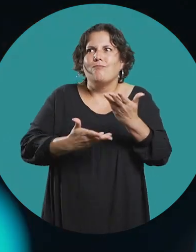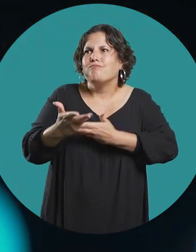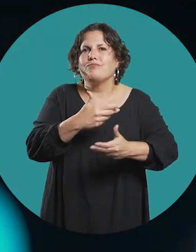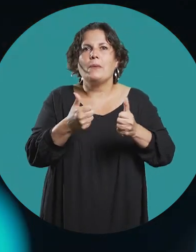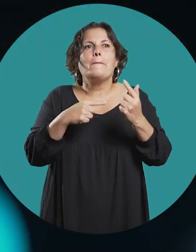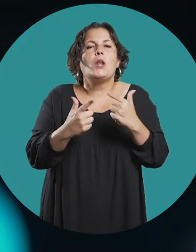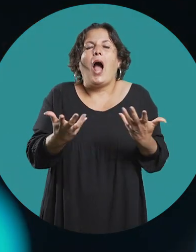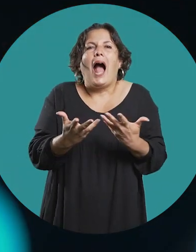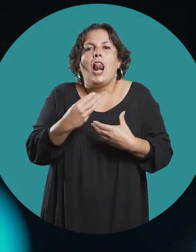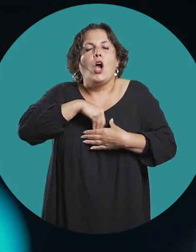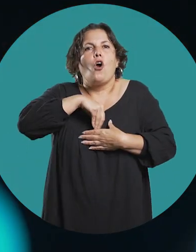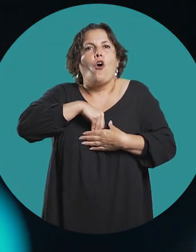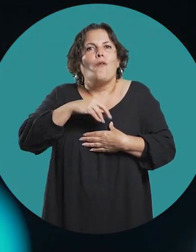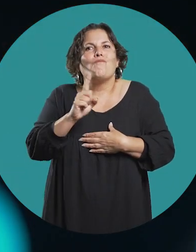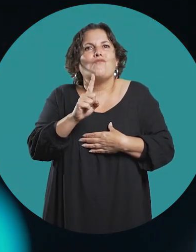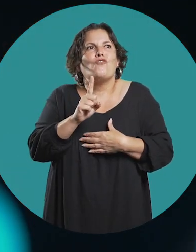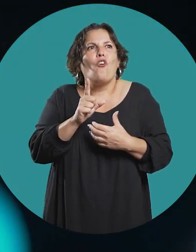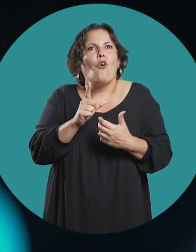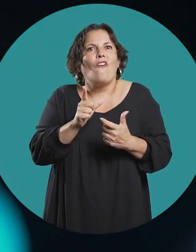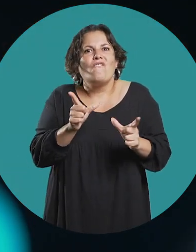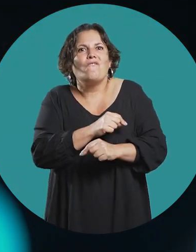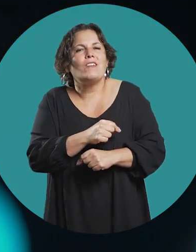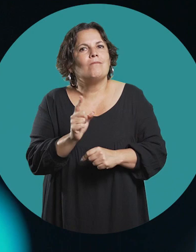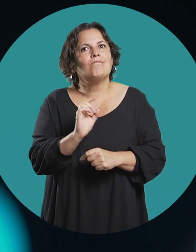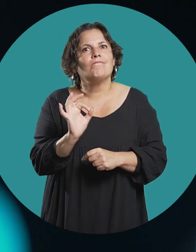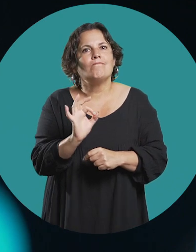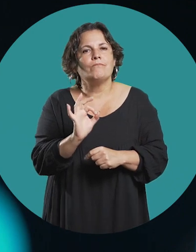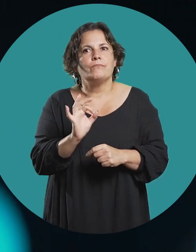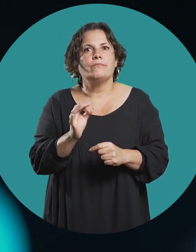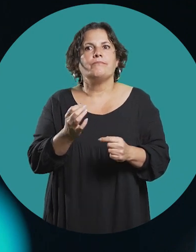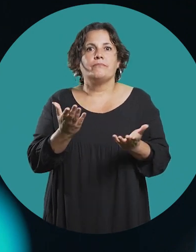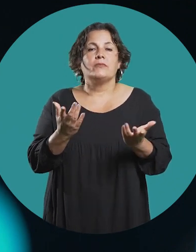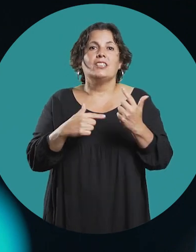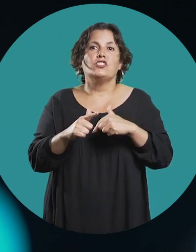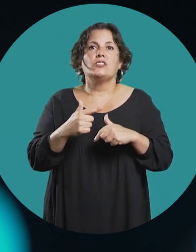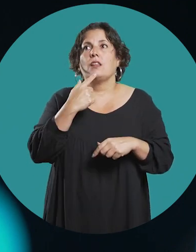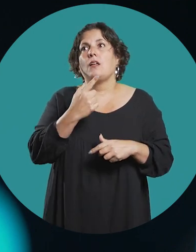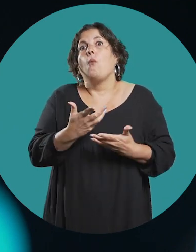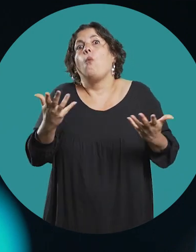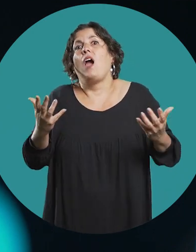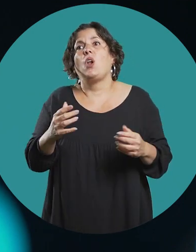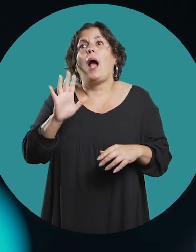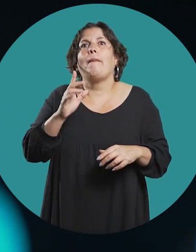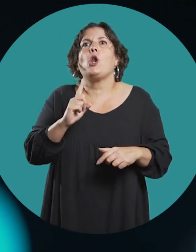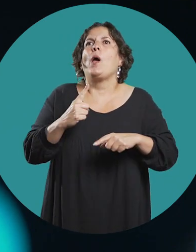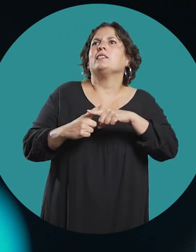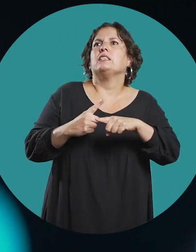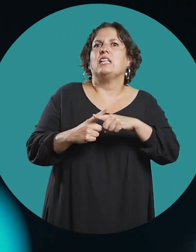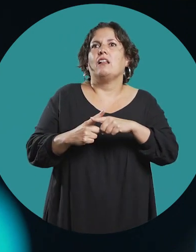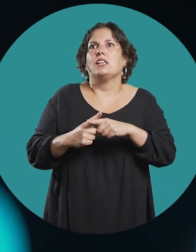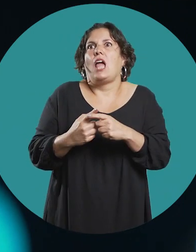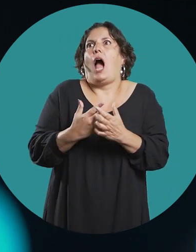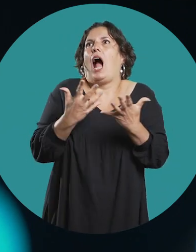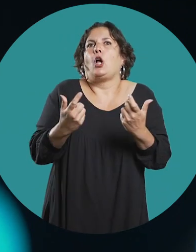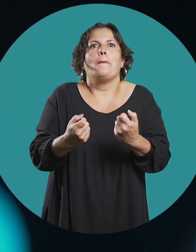pero había algo adentro que no terminaba de cerrar y en parte decía, bueno, por ahí no existe algo que de veras